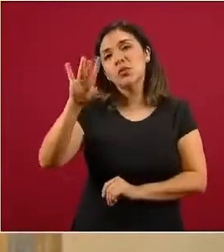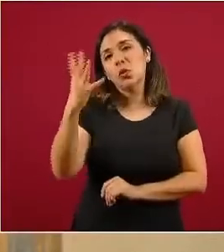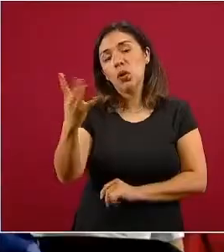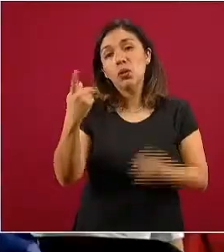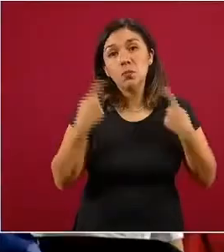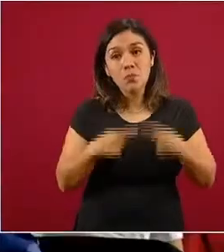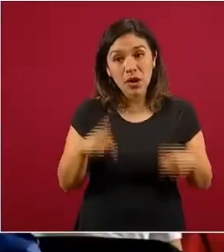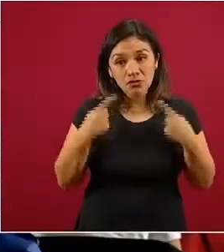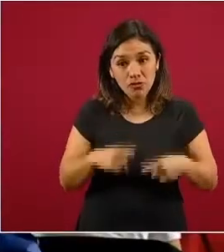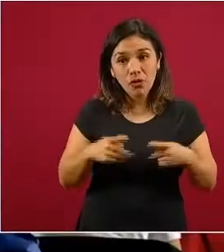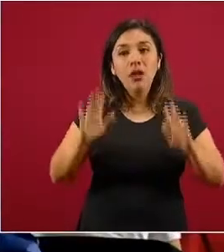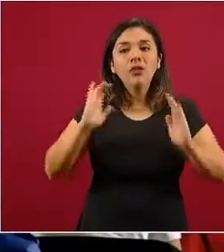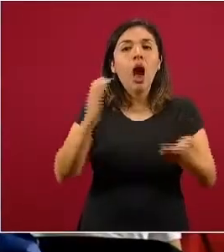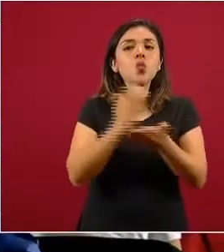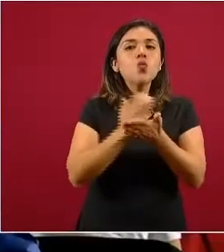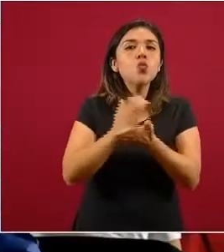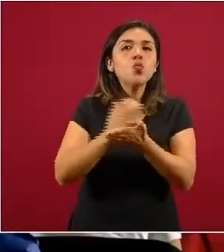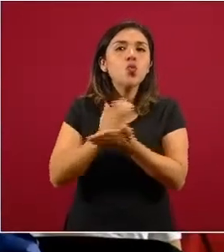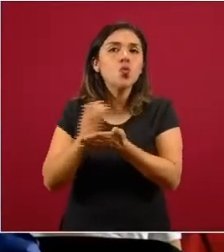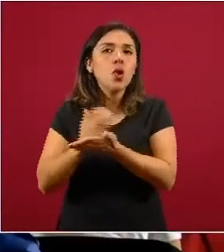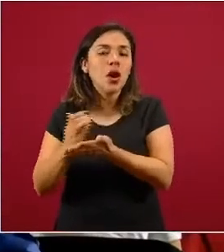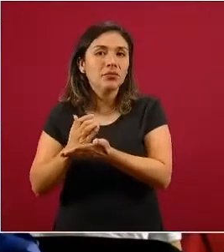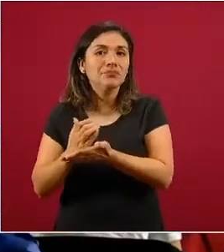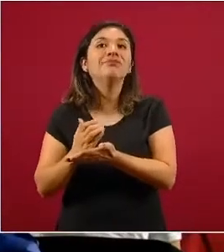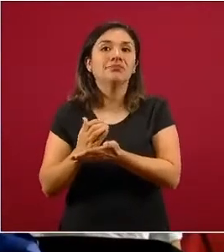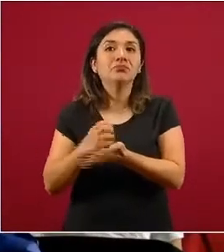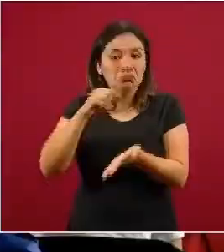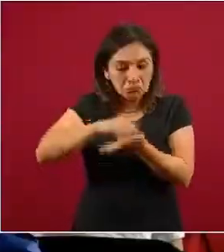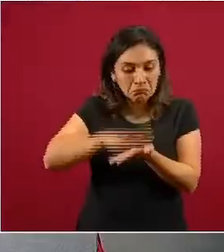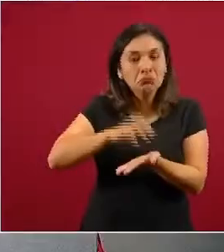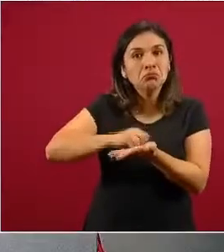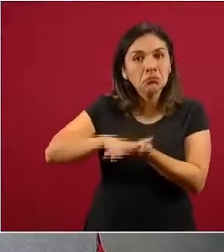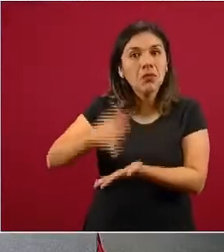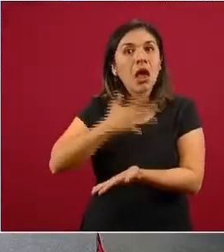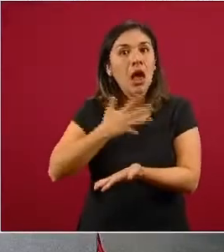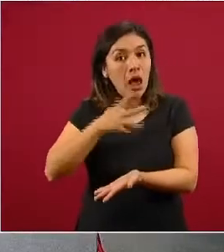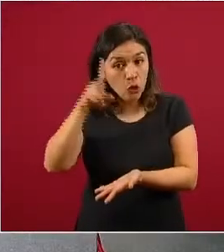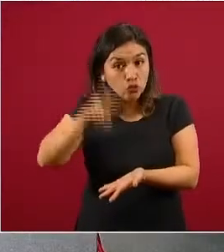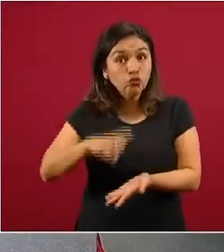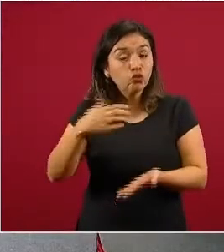Sobre los casos estimados, tenemos un total de